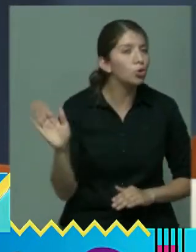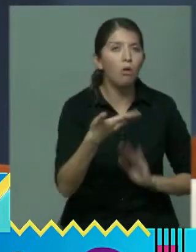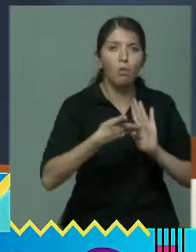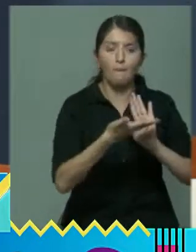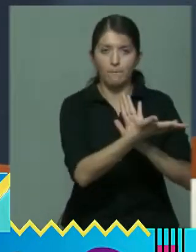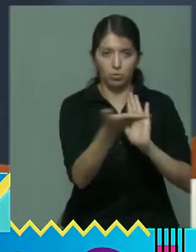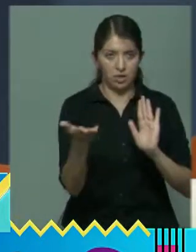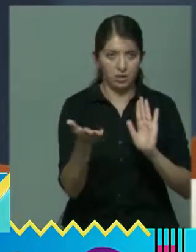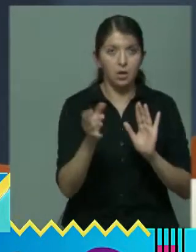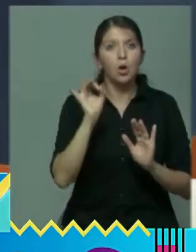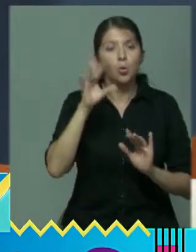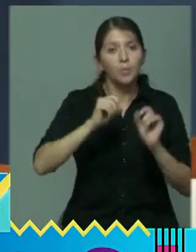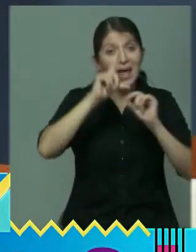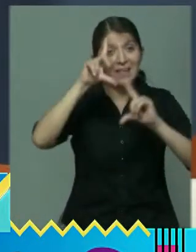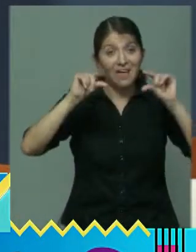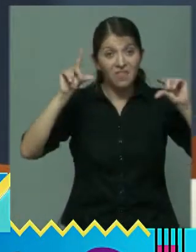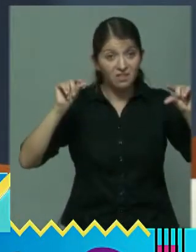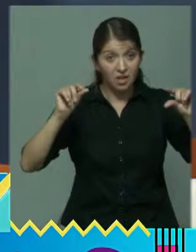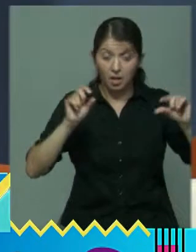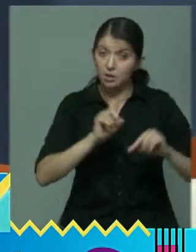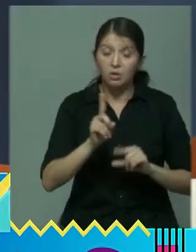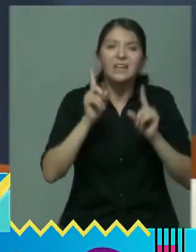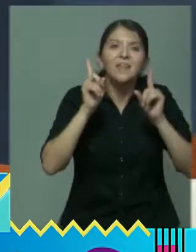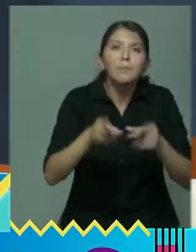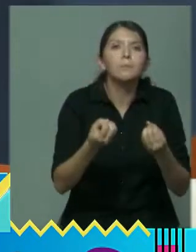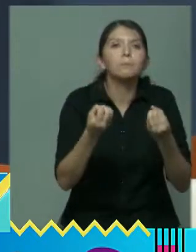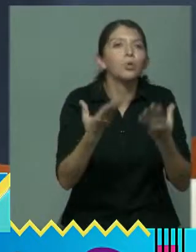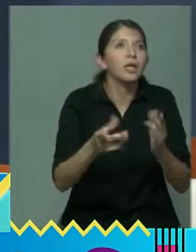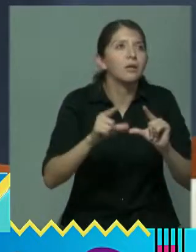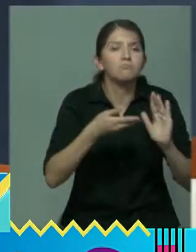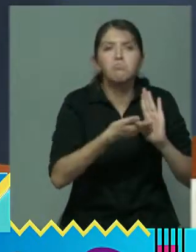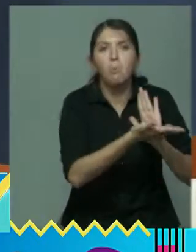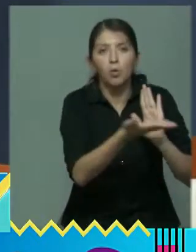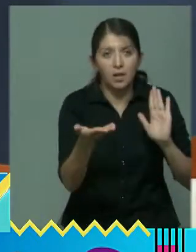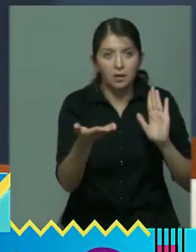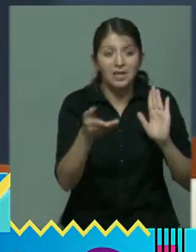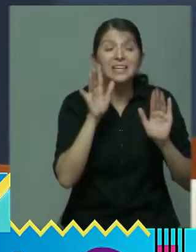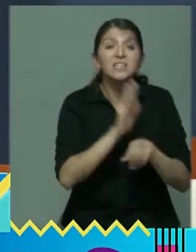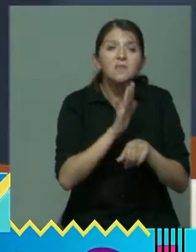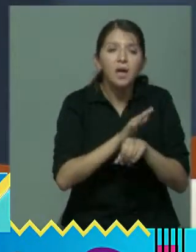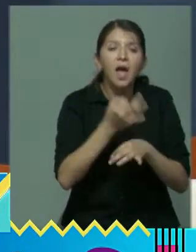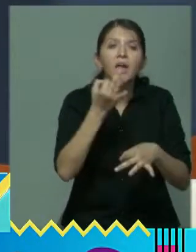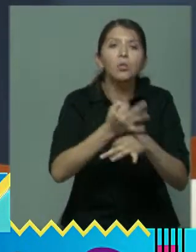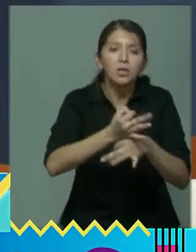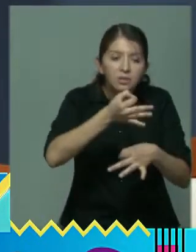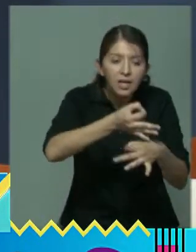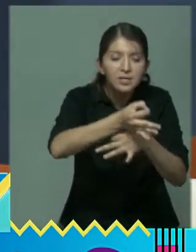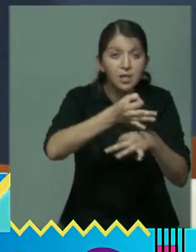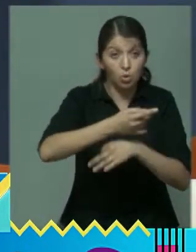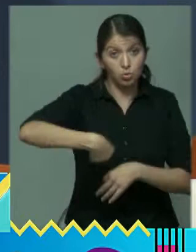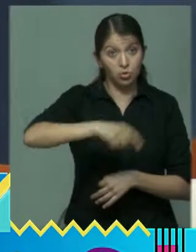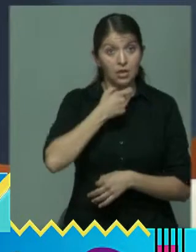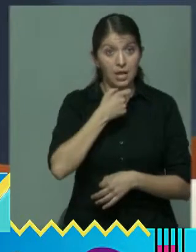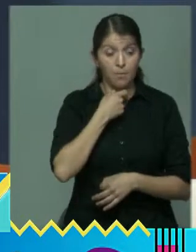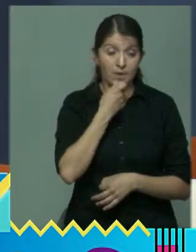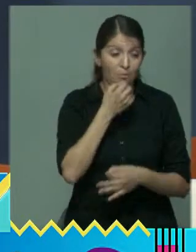solo por una cuestión de la estadística, sino por una cuestión también, lo que venimos hablando, de la educación. Si queremos instalar en las nuevas